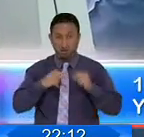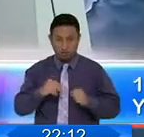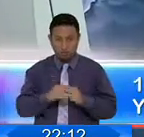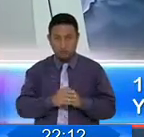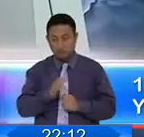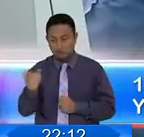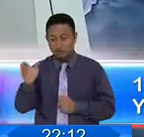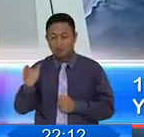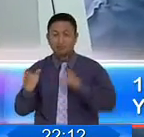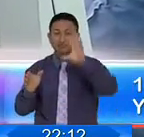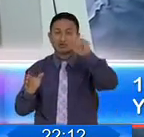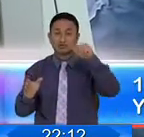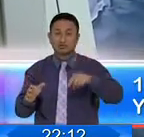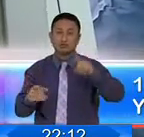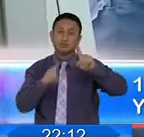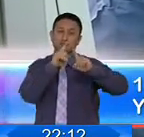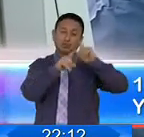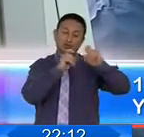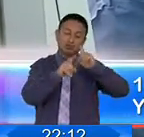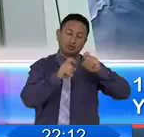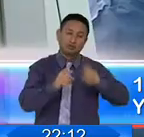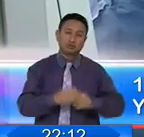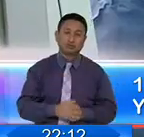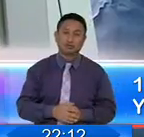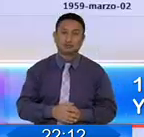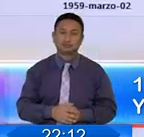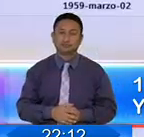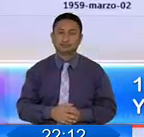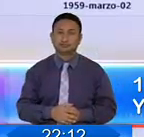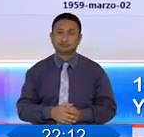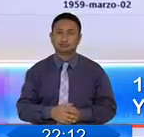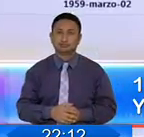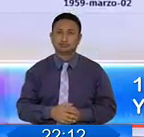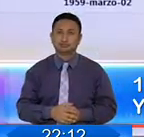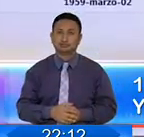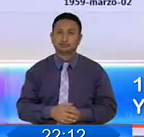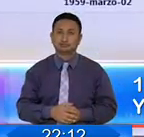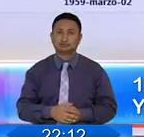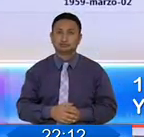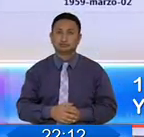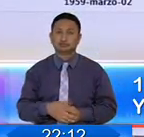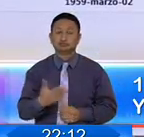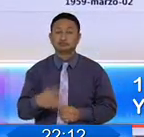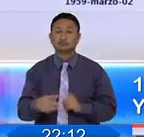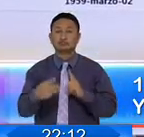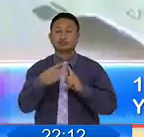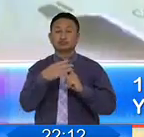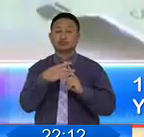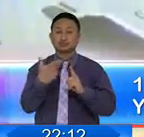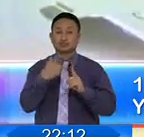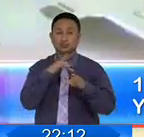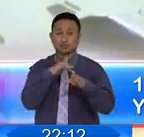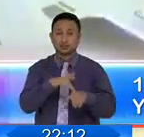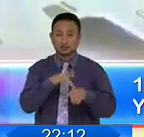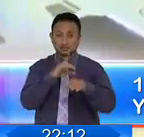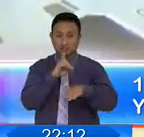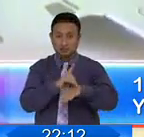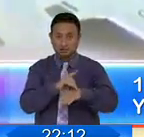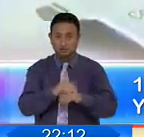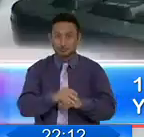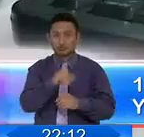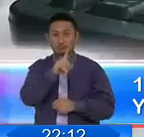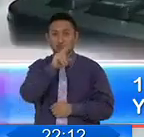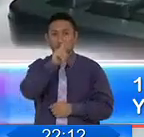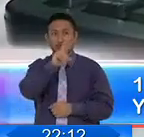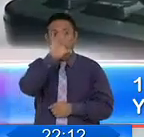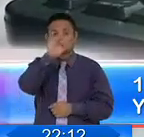y 5,000 consultas se han atendido como triaje médico. Mientras que en la página web para citas médicas son